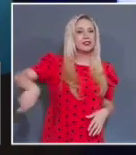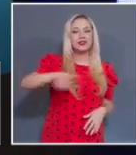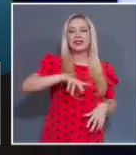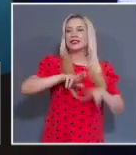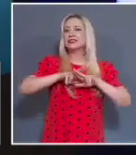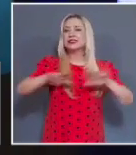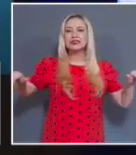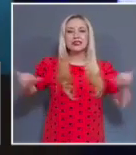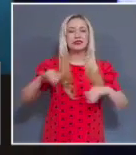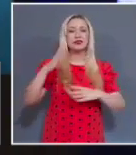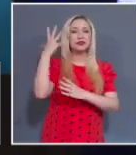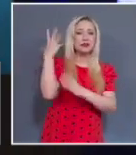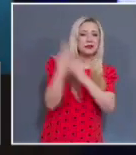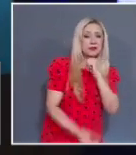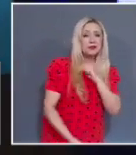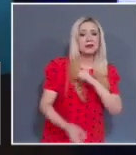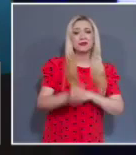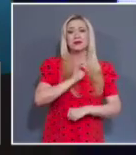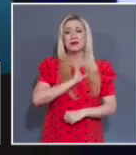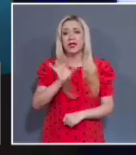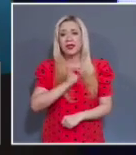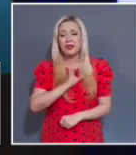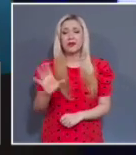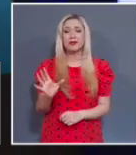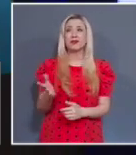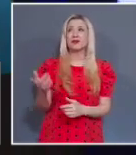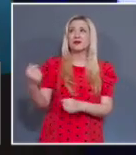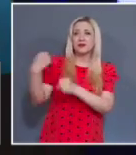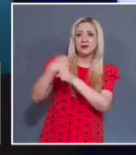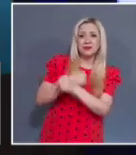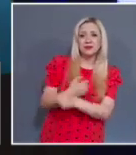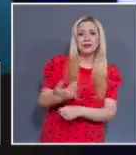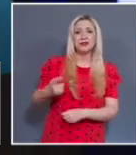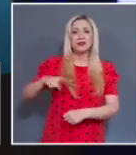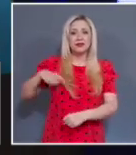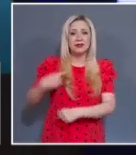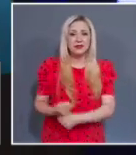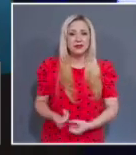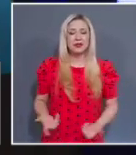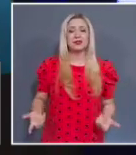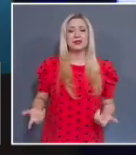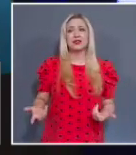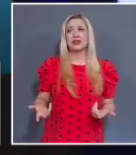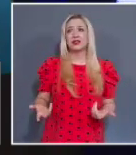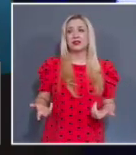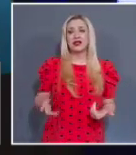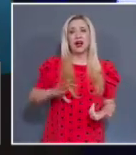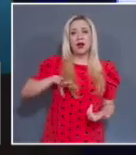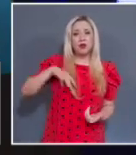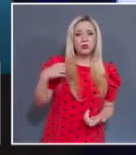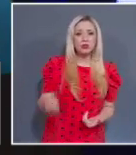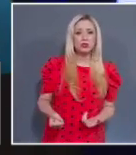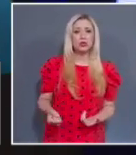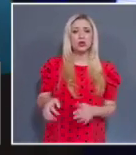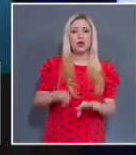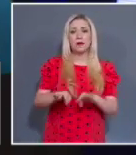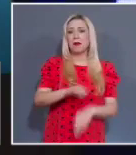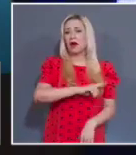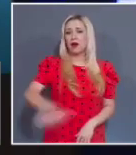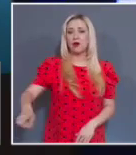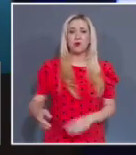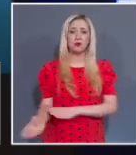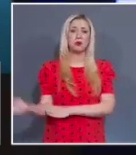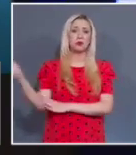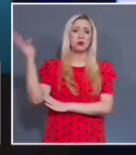huyendo producto de la violencia, tenga que estar impunemente sujeto al abuso o a la explotación, que hay una defensa de